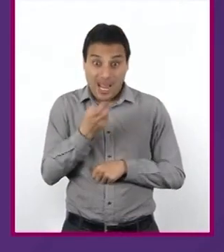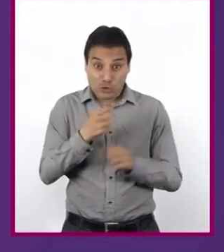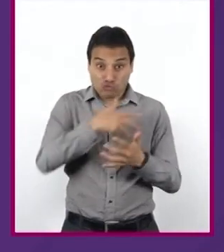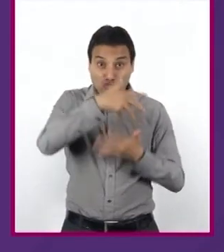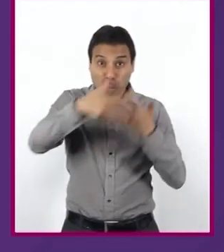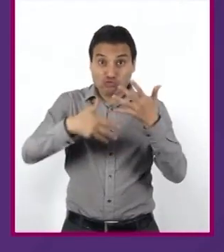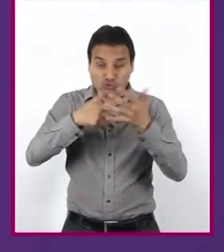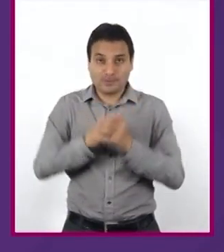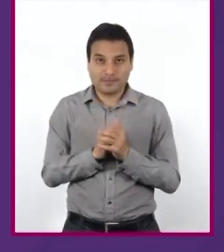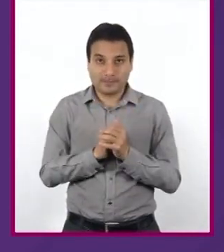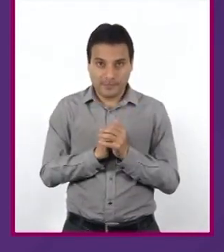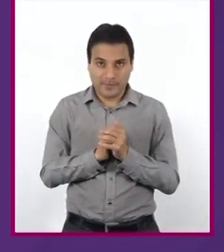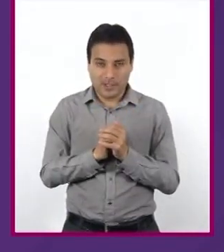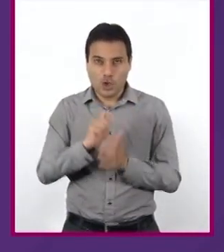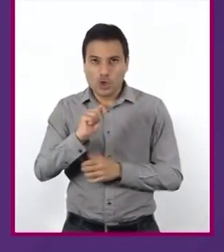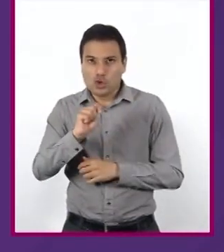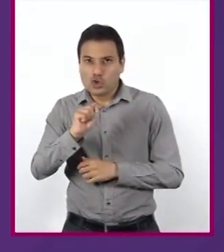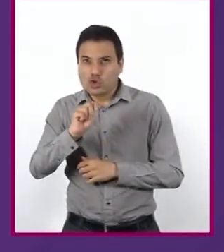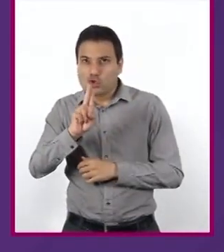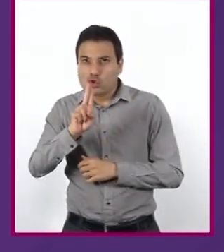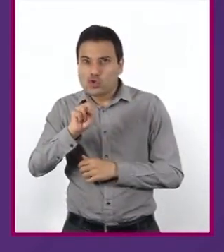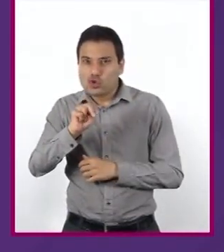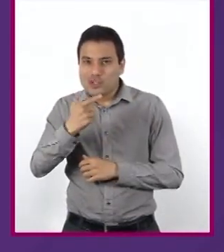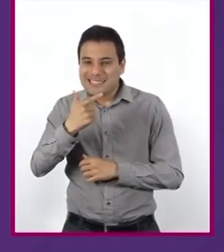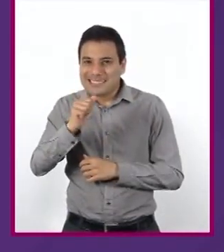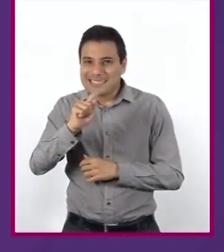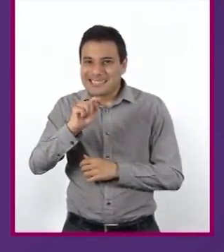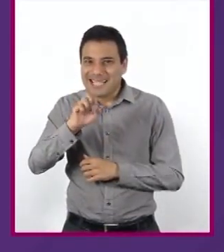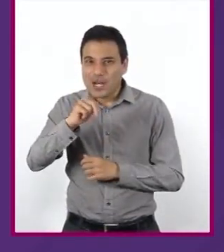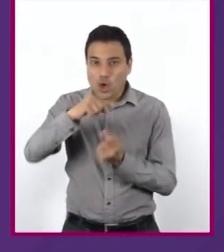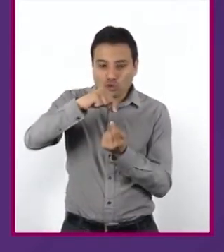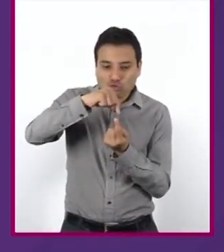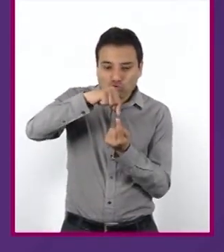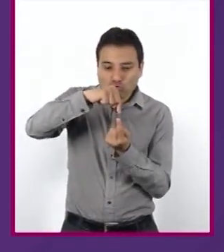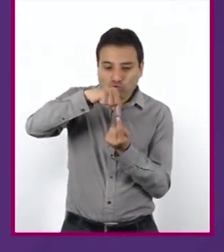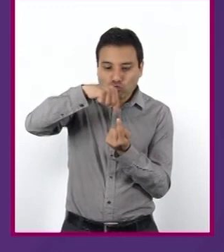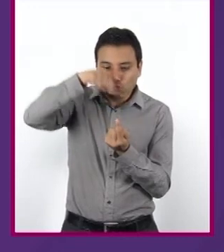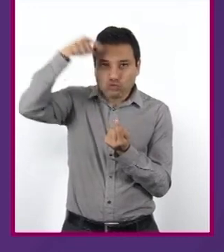del filamento de tungsteno, evitando así que se queme.